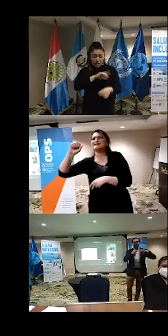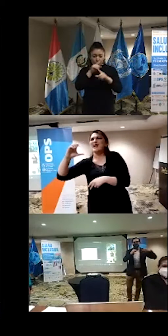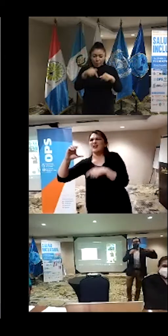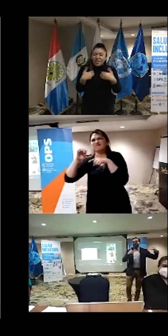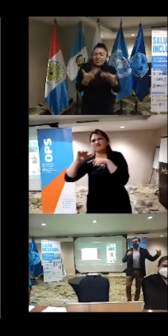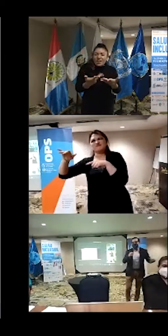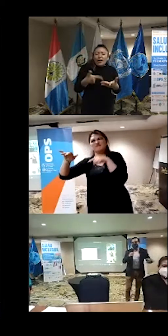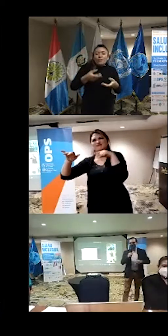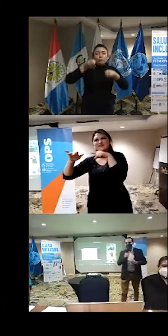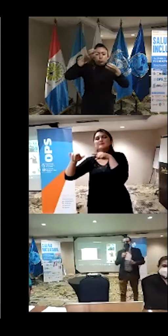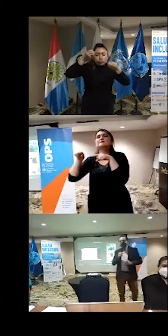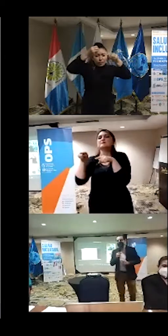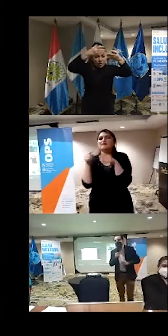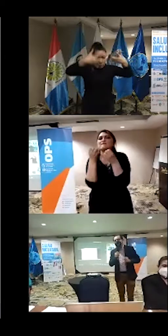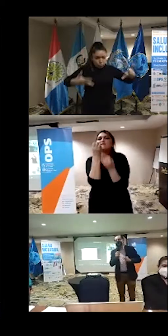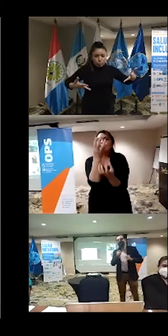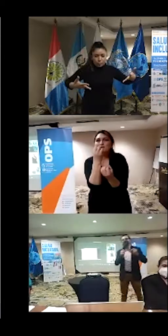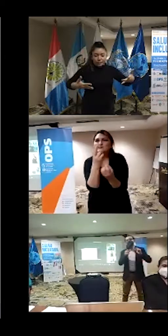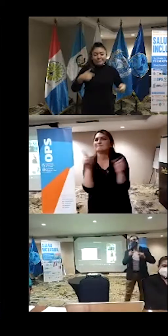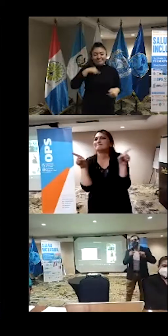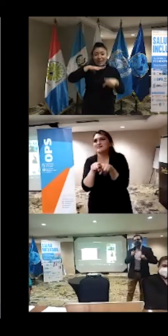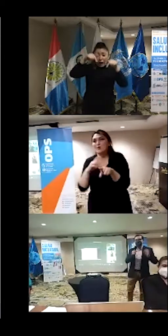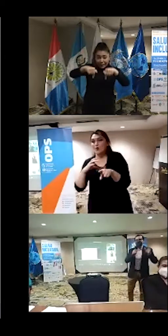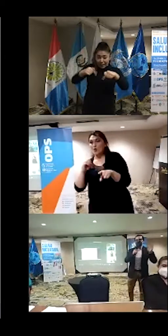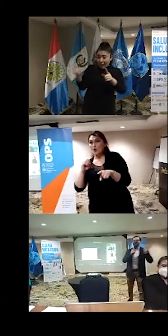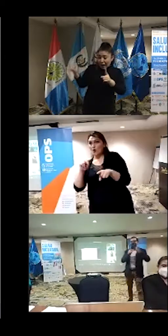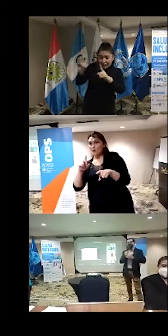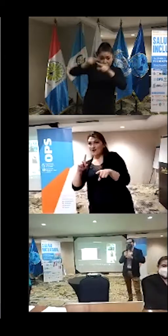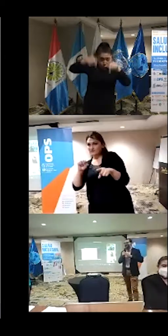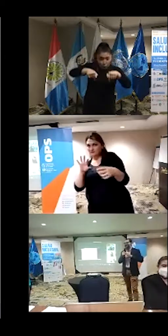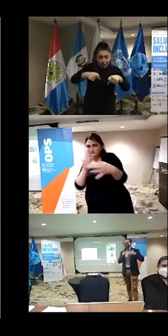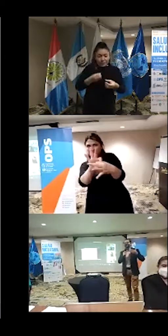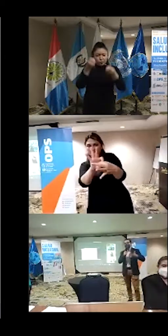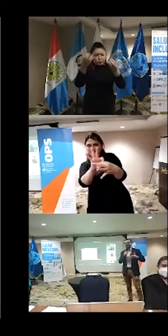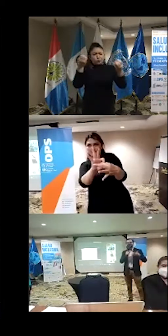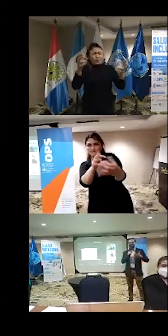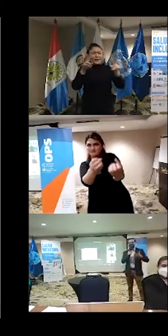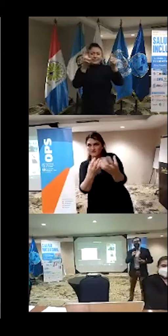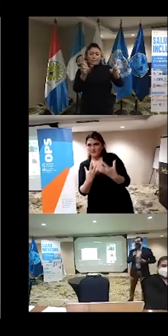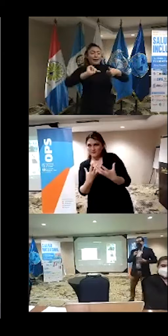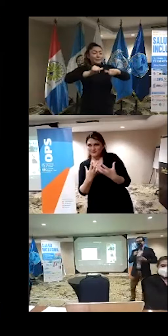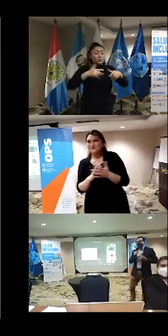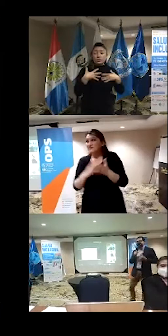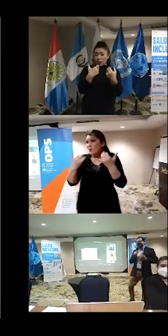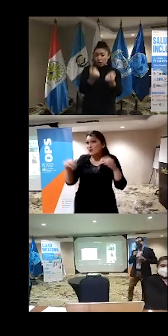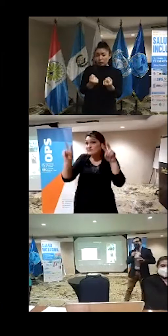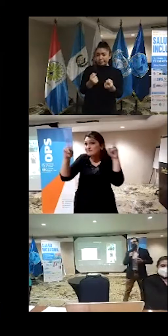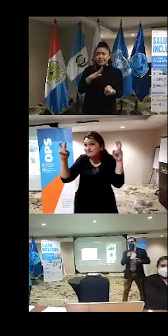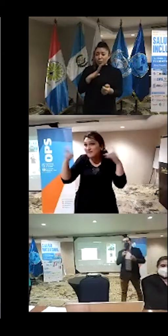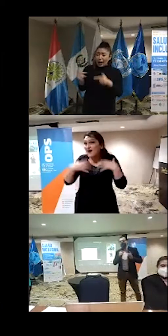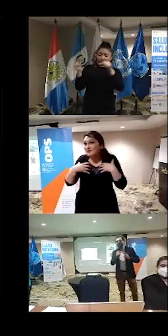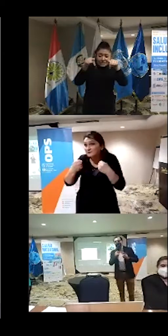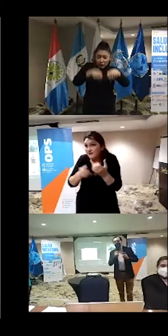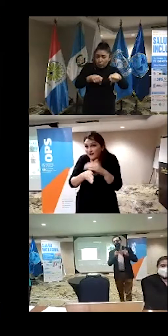información para desagregarla. Y tenemos acá que hasta el día de hoy, como estamos hablando en cuanto al acceso a salud, tenemos que hasta el día de